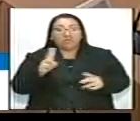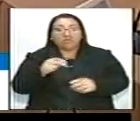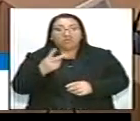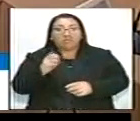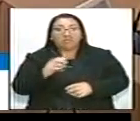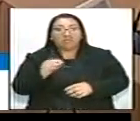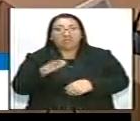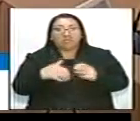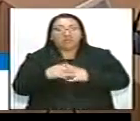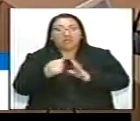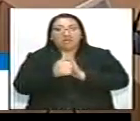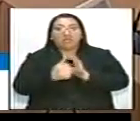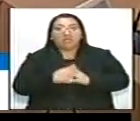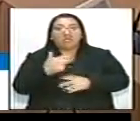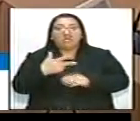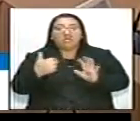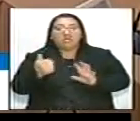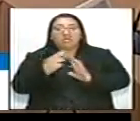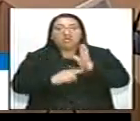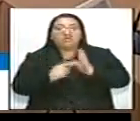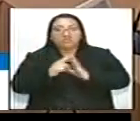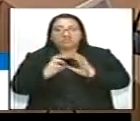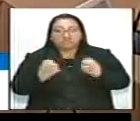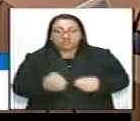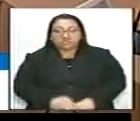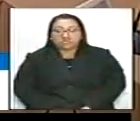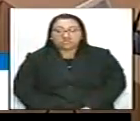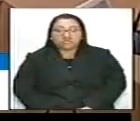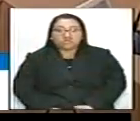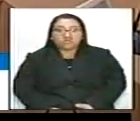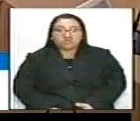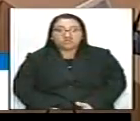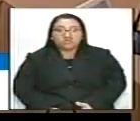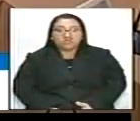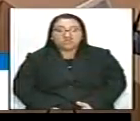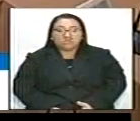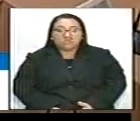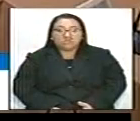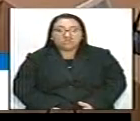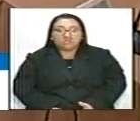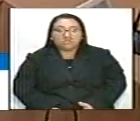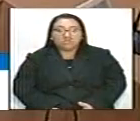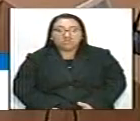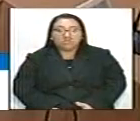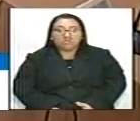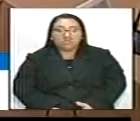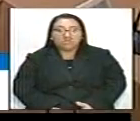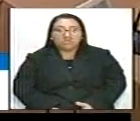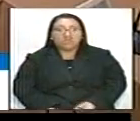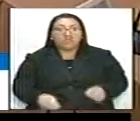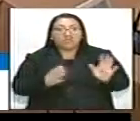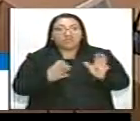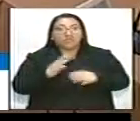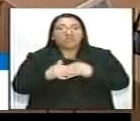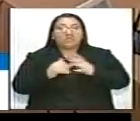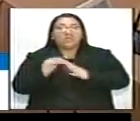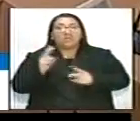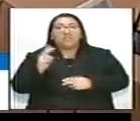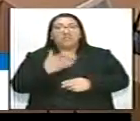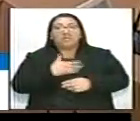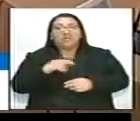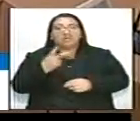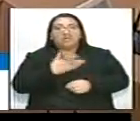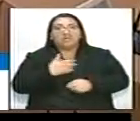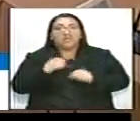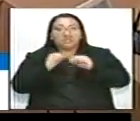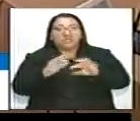con lo previsto en el artículo 36 del reglamento del Congreso, le corresponde coordinar el acto de elección de presidente, vicepresidente